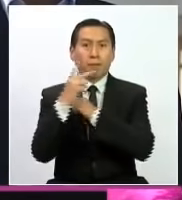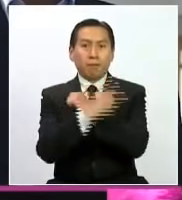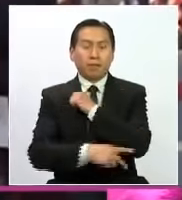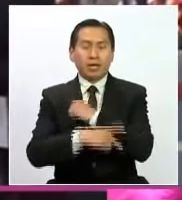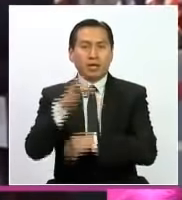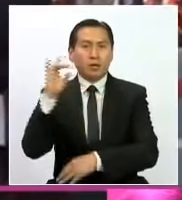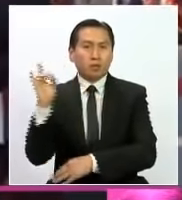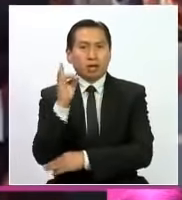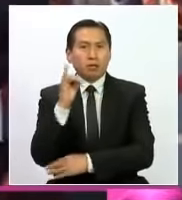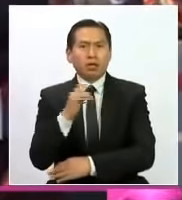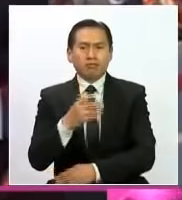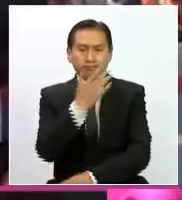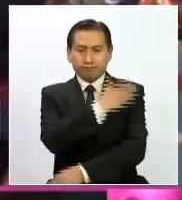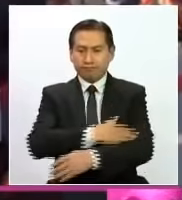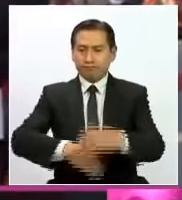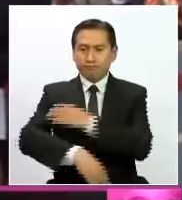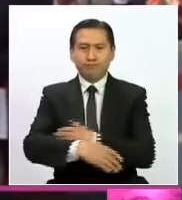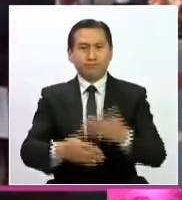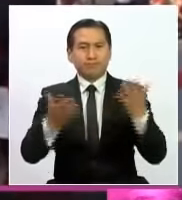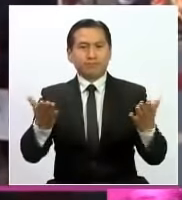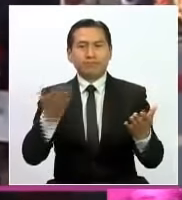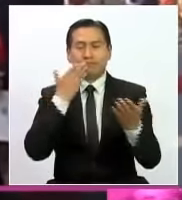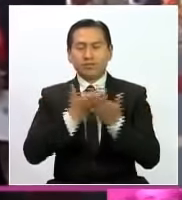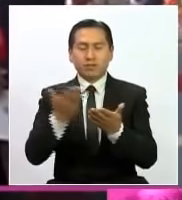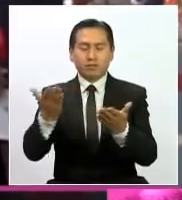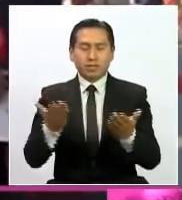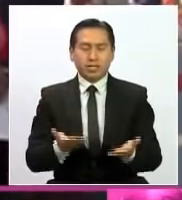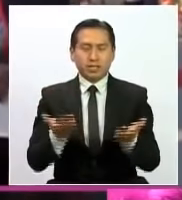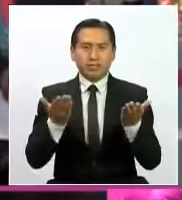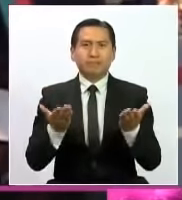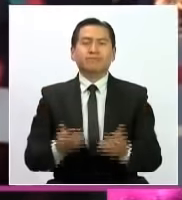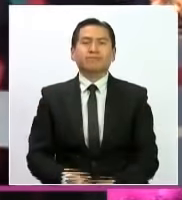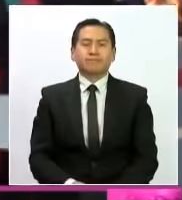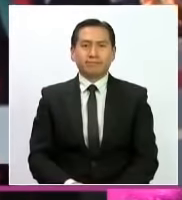que los recibe con los brazos abiertos. Bienvenido.